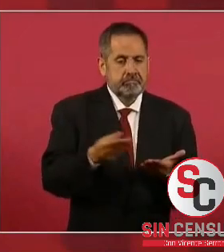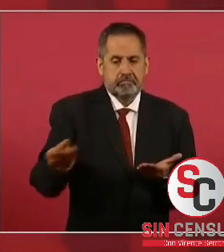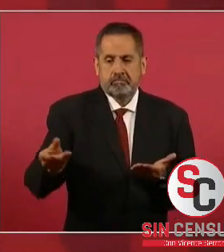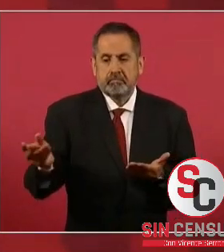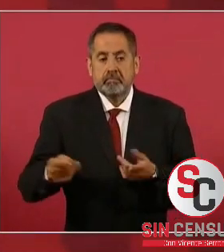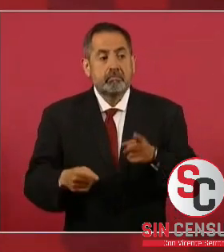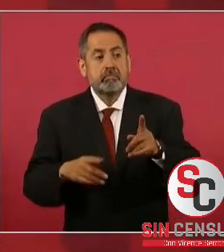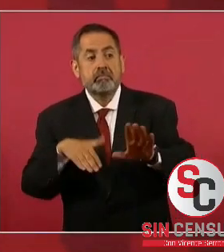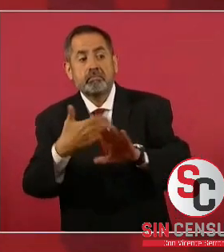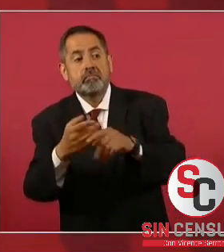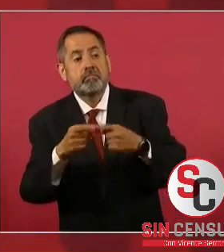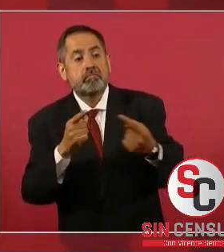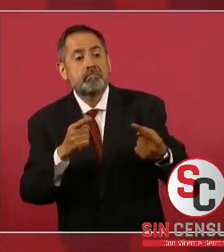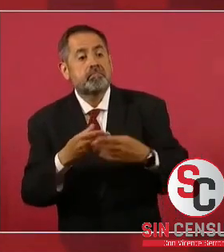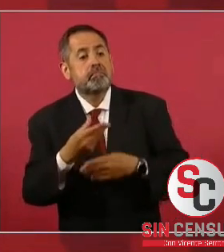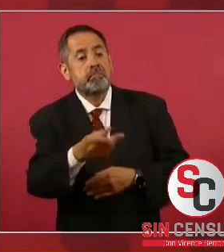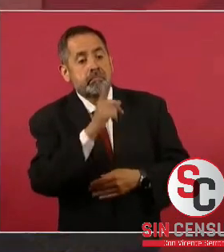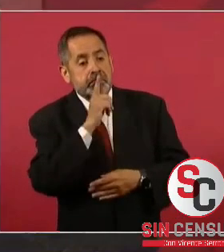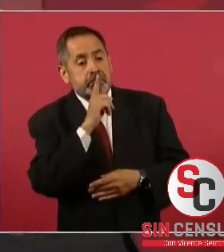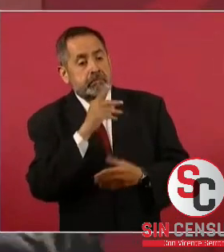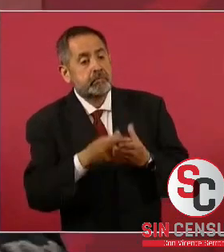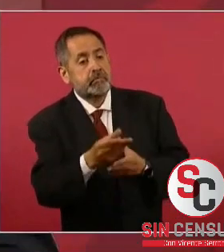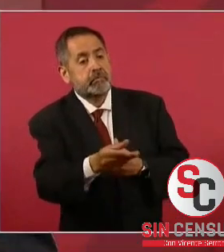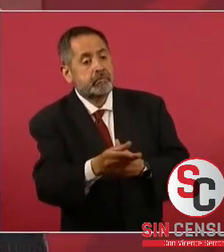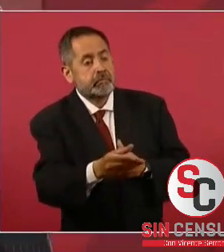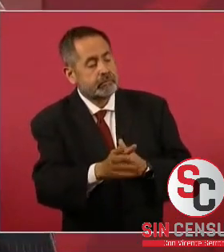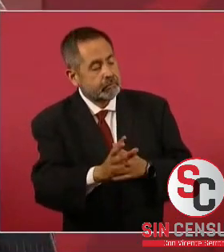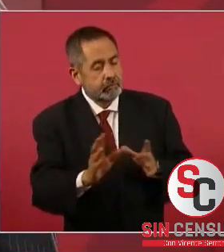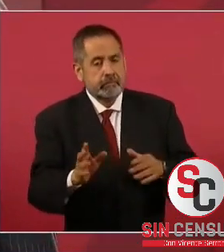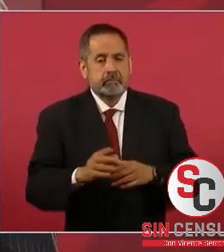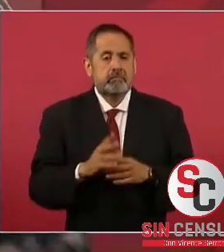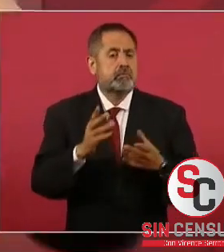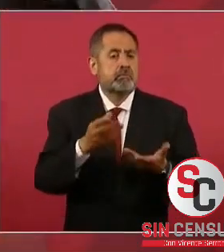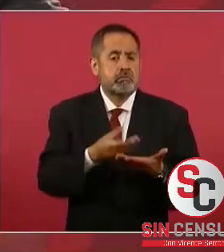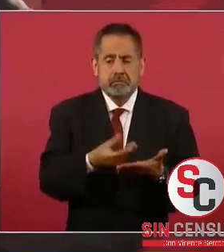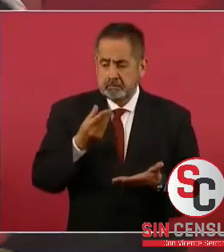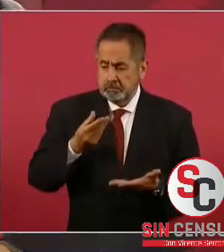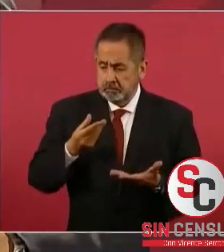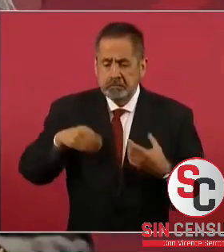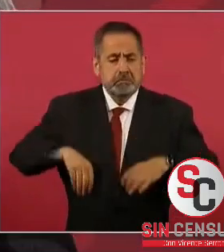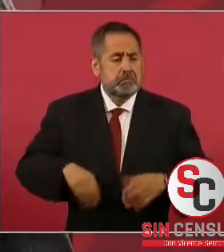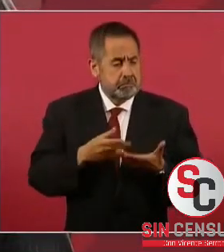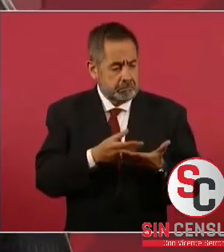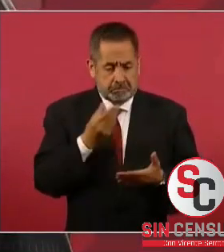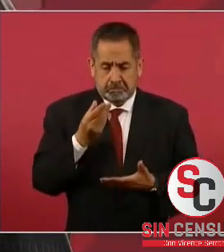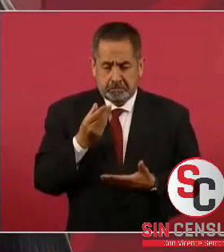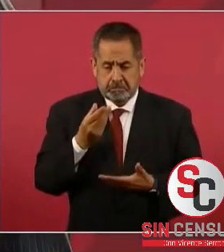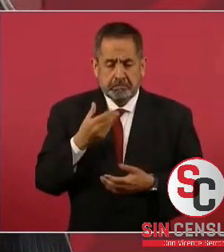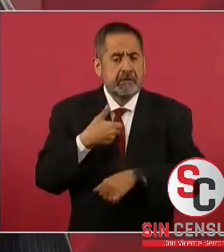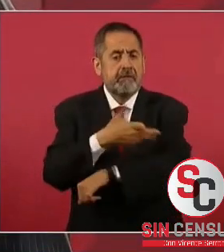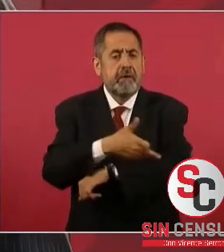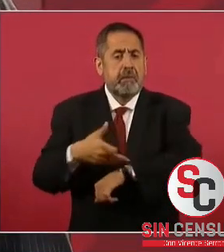opositores o quedarse él o su familia.